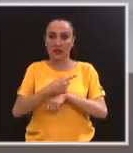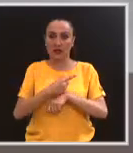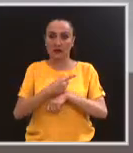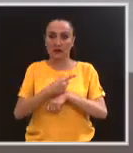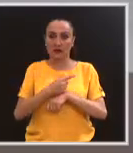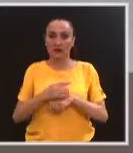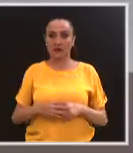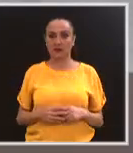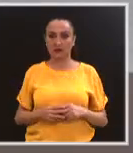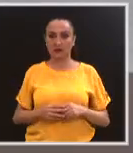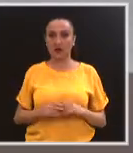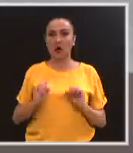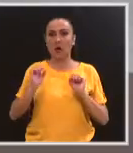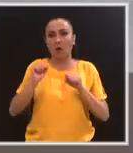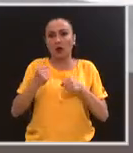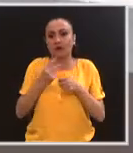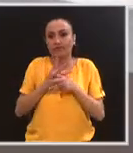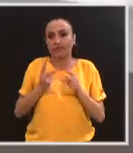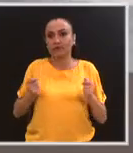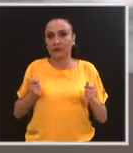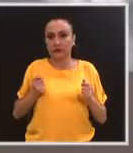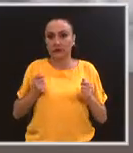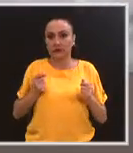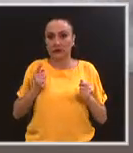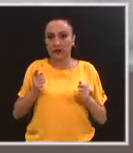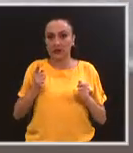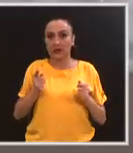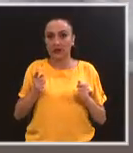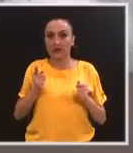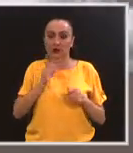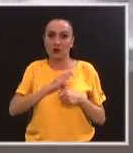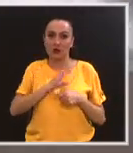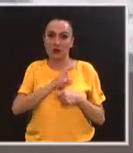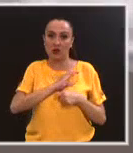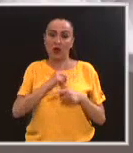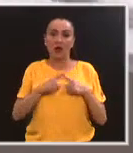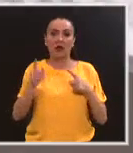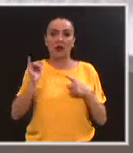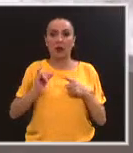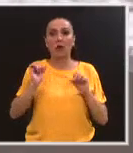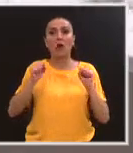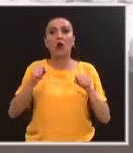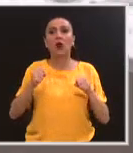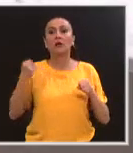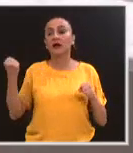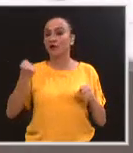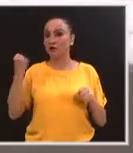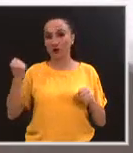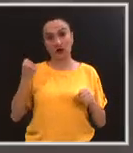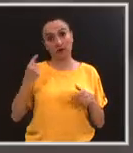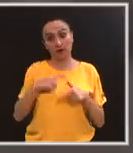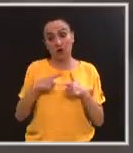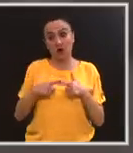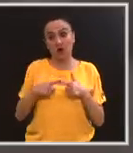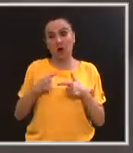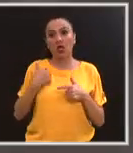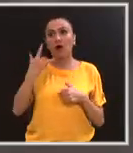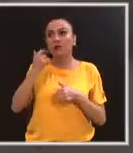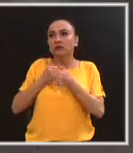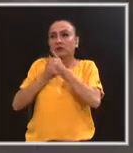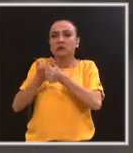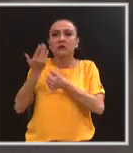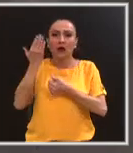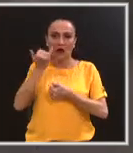que podría desaparecer esta esta condición pero también podría intensificarse Así que hay que darle